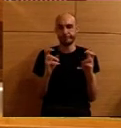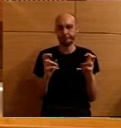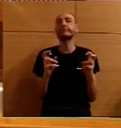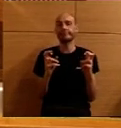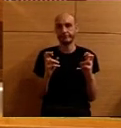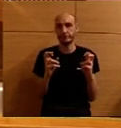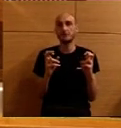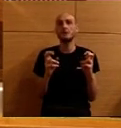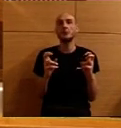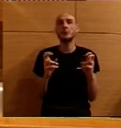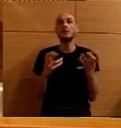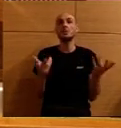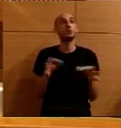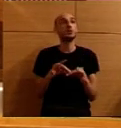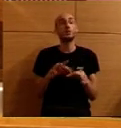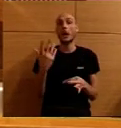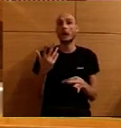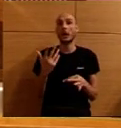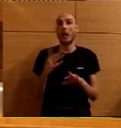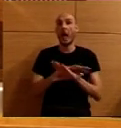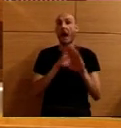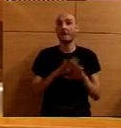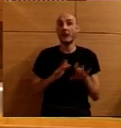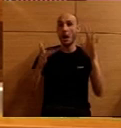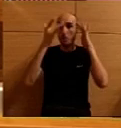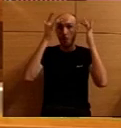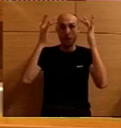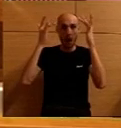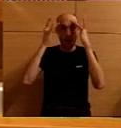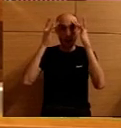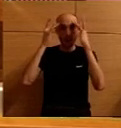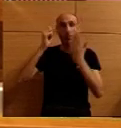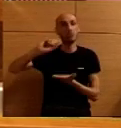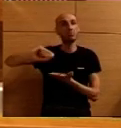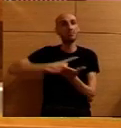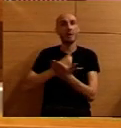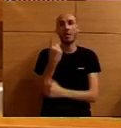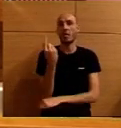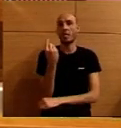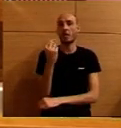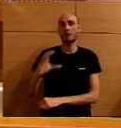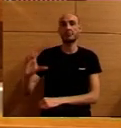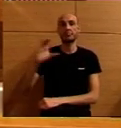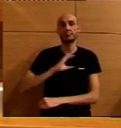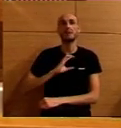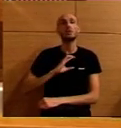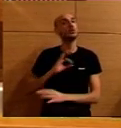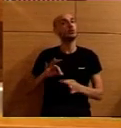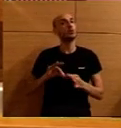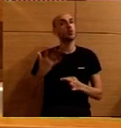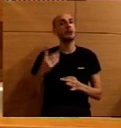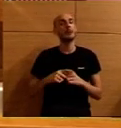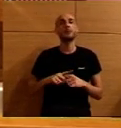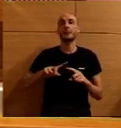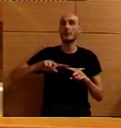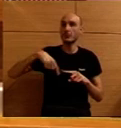Y por suerte, todos los que estamos aquí, llegó final de mes y tuvimos una transferencia de nuestro sueldo. Y al mes